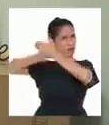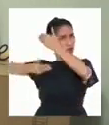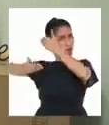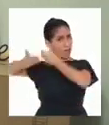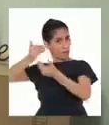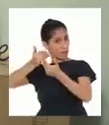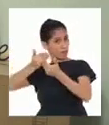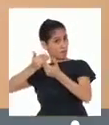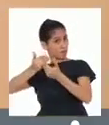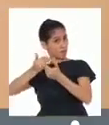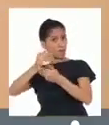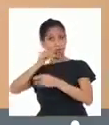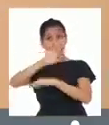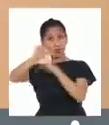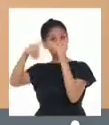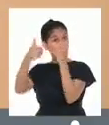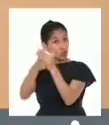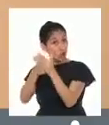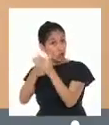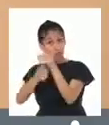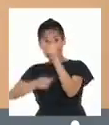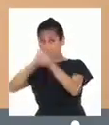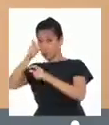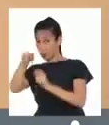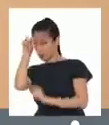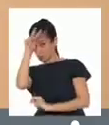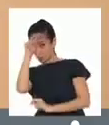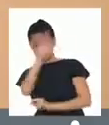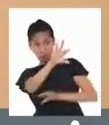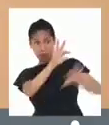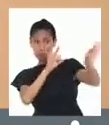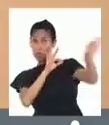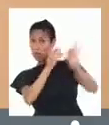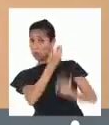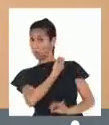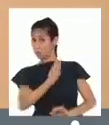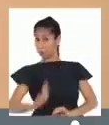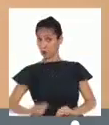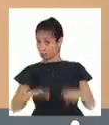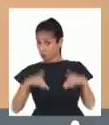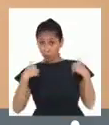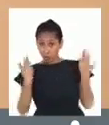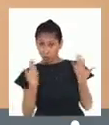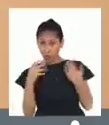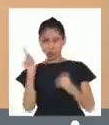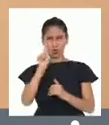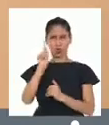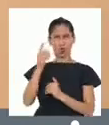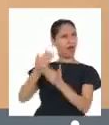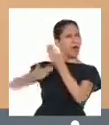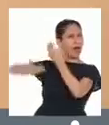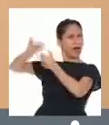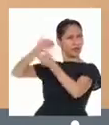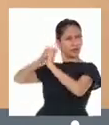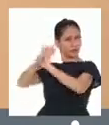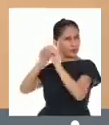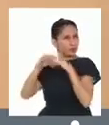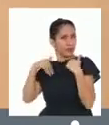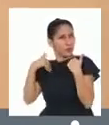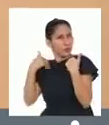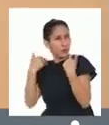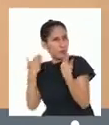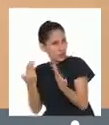gobernaba? En esa época aún no. Te estás saltando varias décadas en nuestra línea del